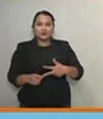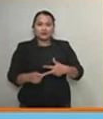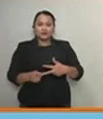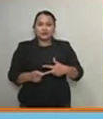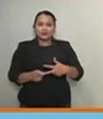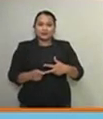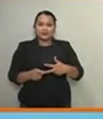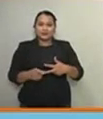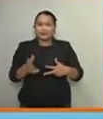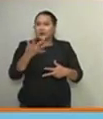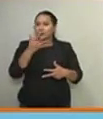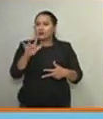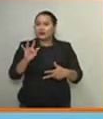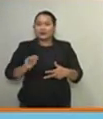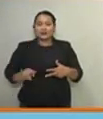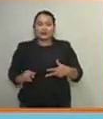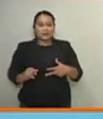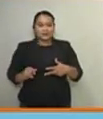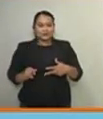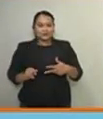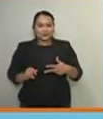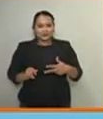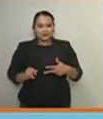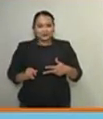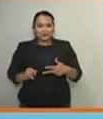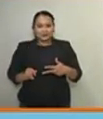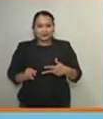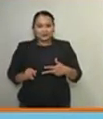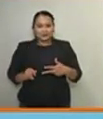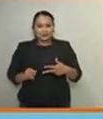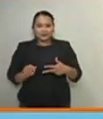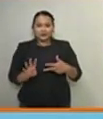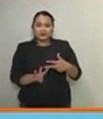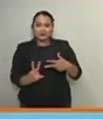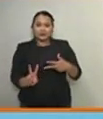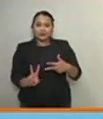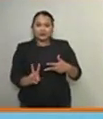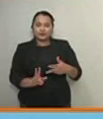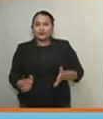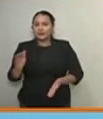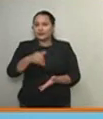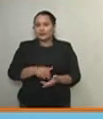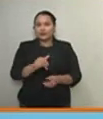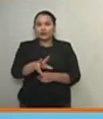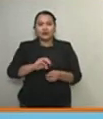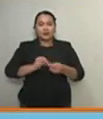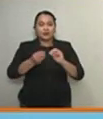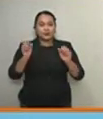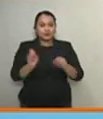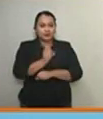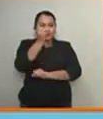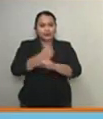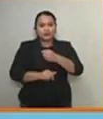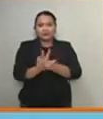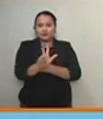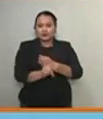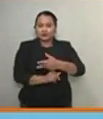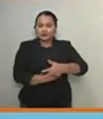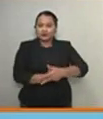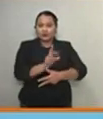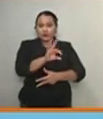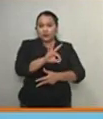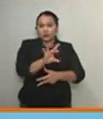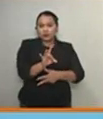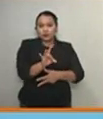número ganador, suerte. Y este es el 42. Los tres números ganadores para Pega 3 son